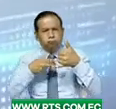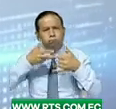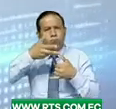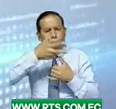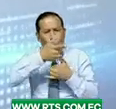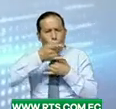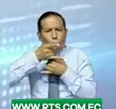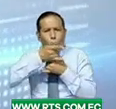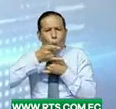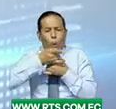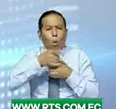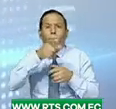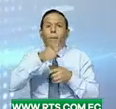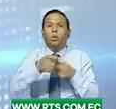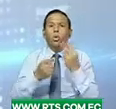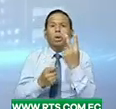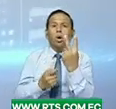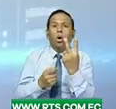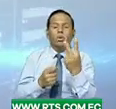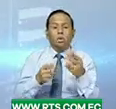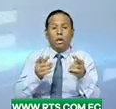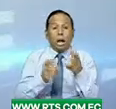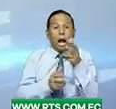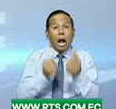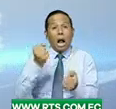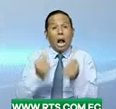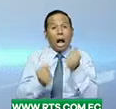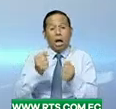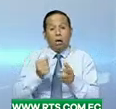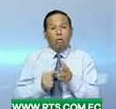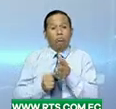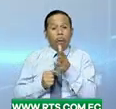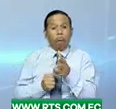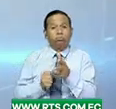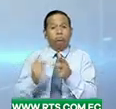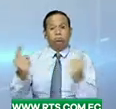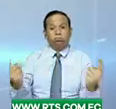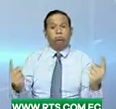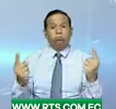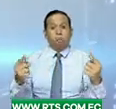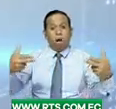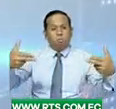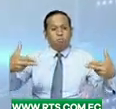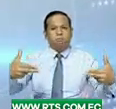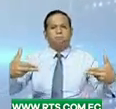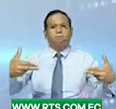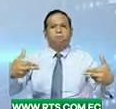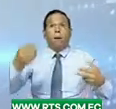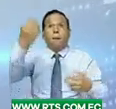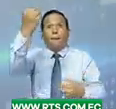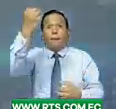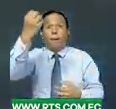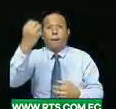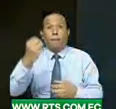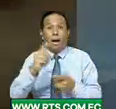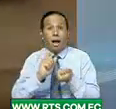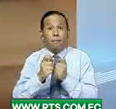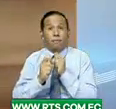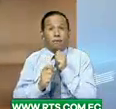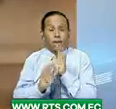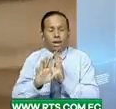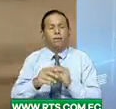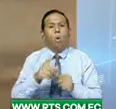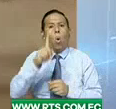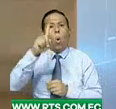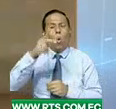dos personas atacaron con armas de fuego a quien esperaba el cambio de luz en el semáforo. Uno